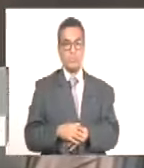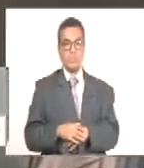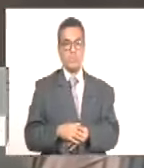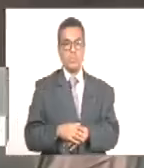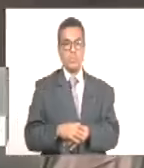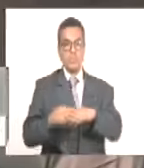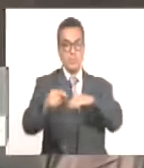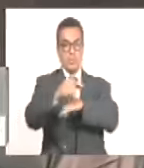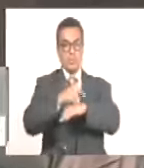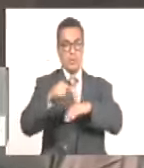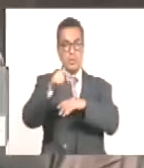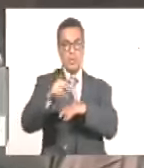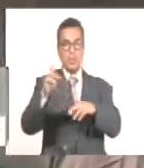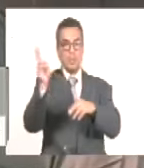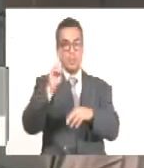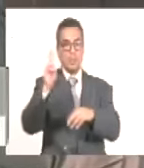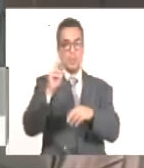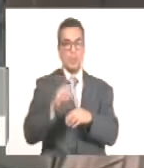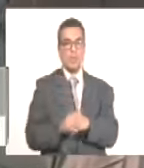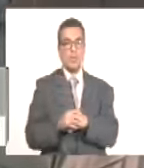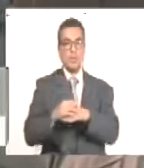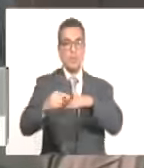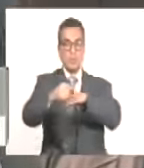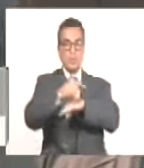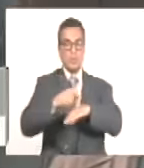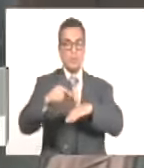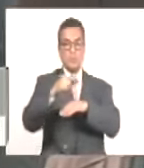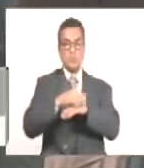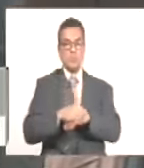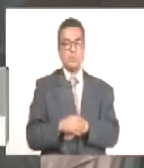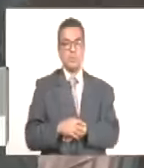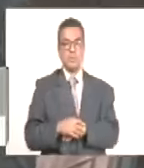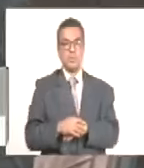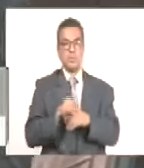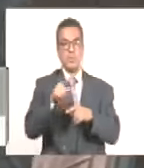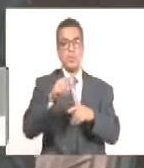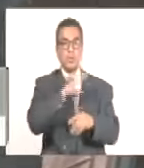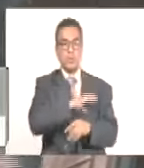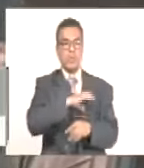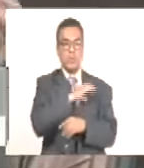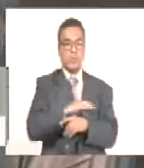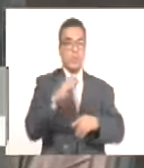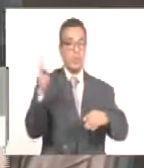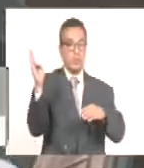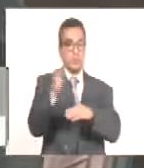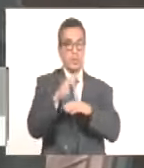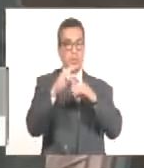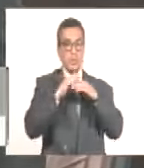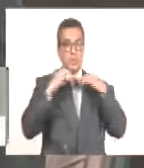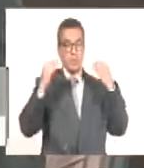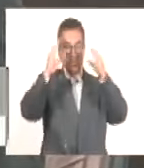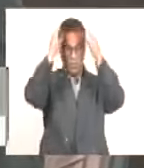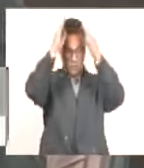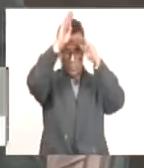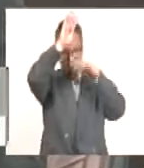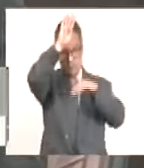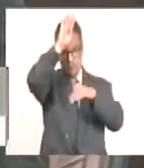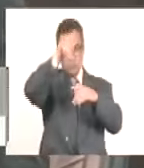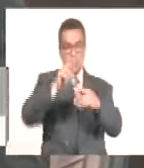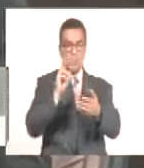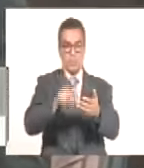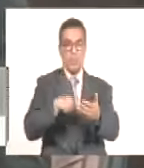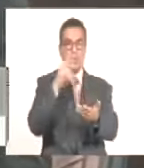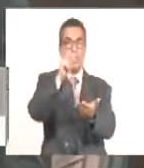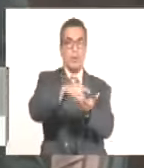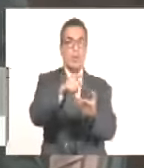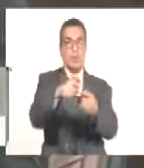El Estado, la República, el gobierno enviaron una comisión al Vaticano para asistir